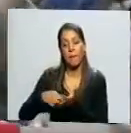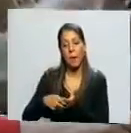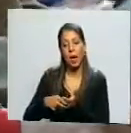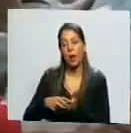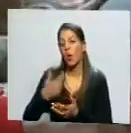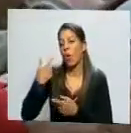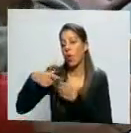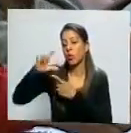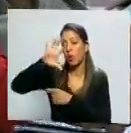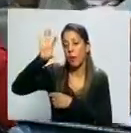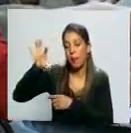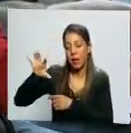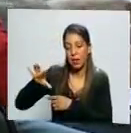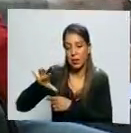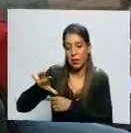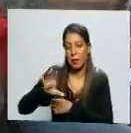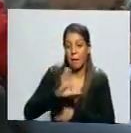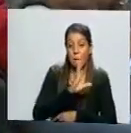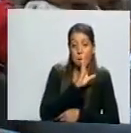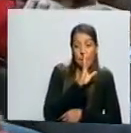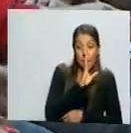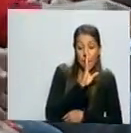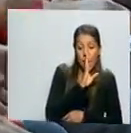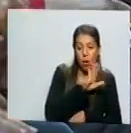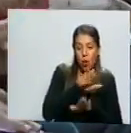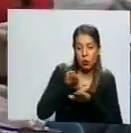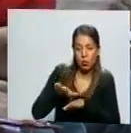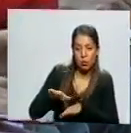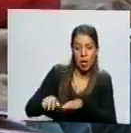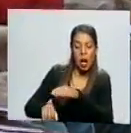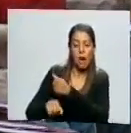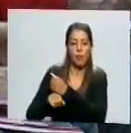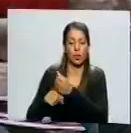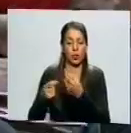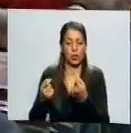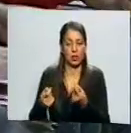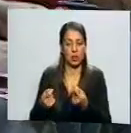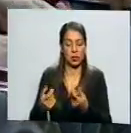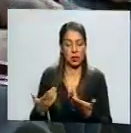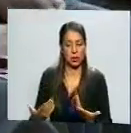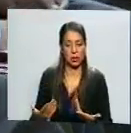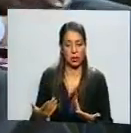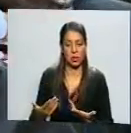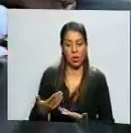nación, no hay un banco que mediante el cual se pueda hacer la